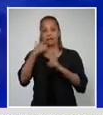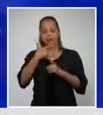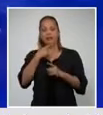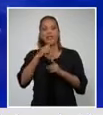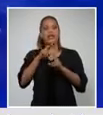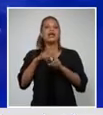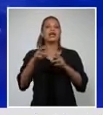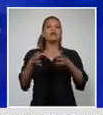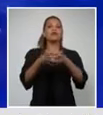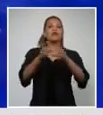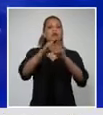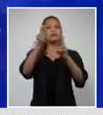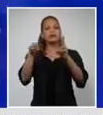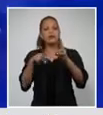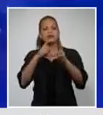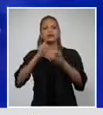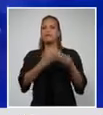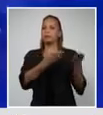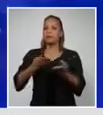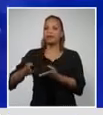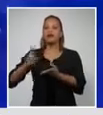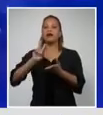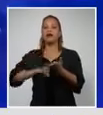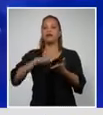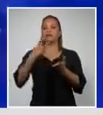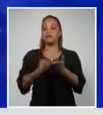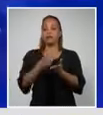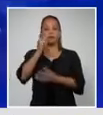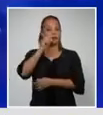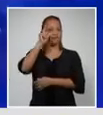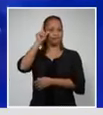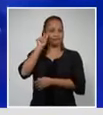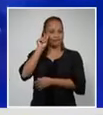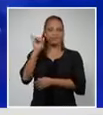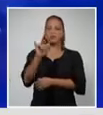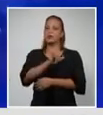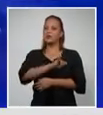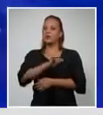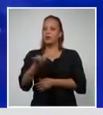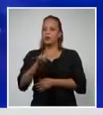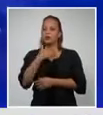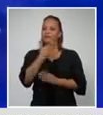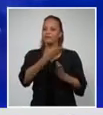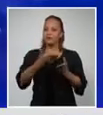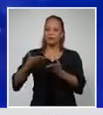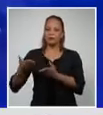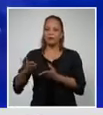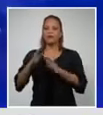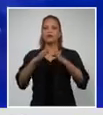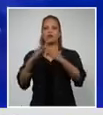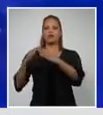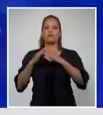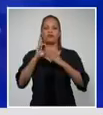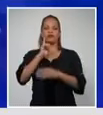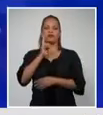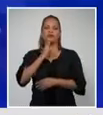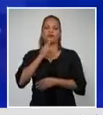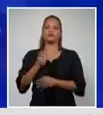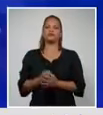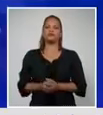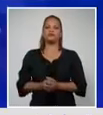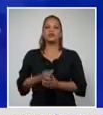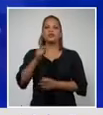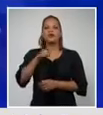bienvenida también a Marileimis Repilado, quien es nuestra intérprete en lengua de señas para la comunidad sorda de Cuba. Ahora bien, es 4 de